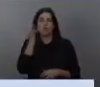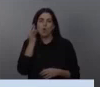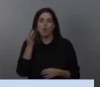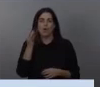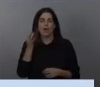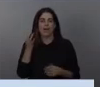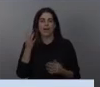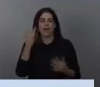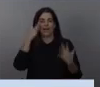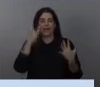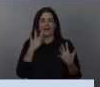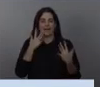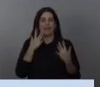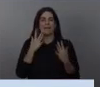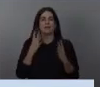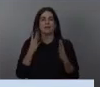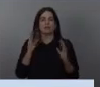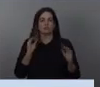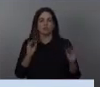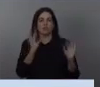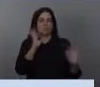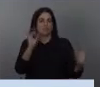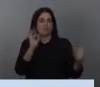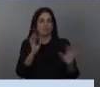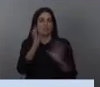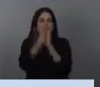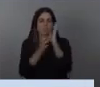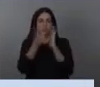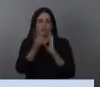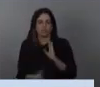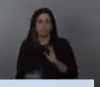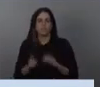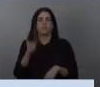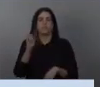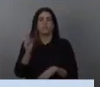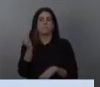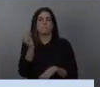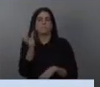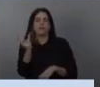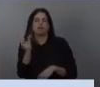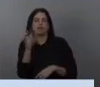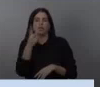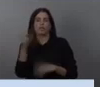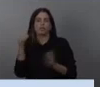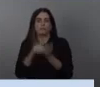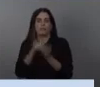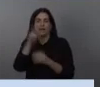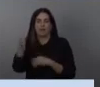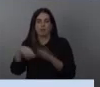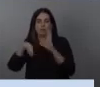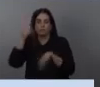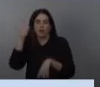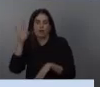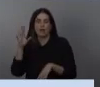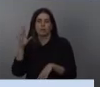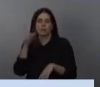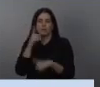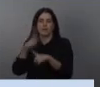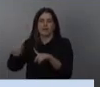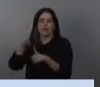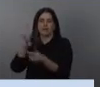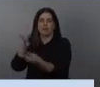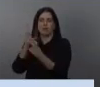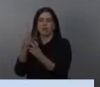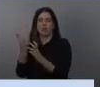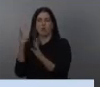a quien más tiene a las rentas de capital superiores a los 200.000 euros y con los nuevos impuestos que recientemente las Cortes generales